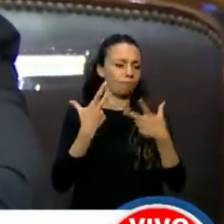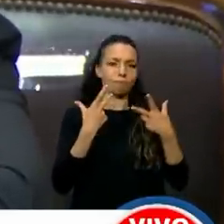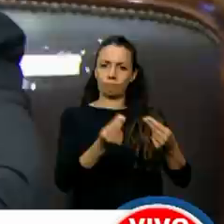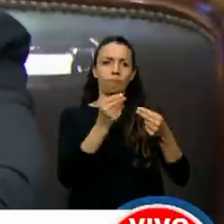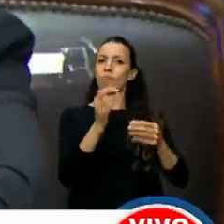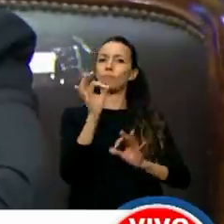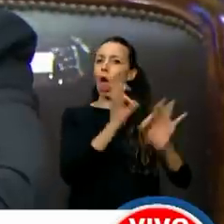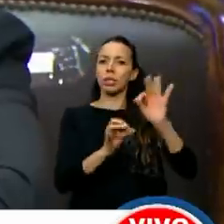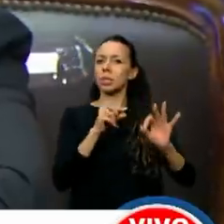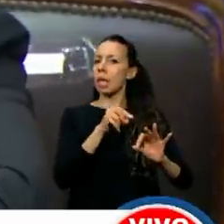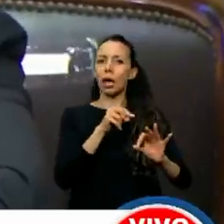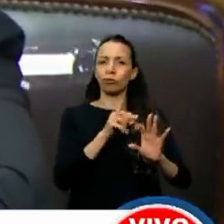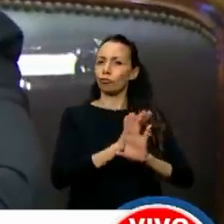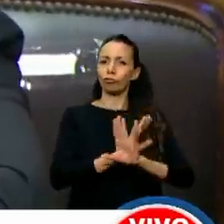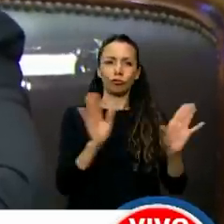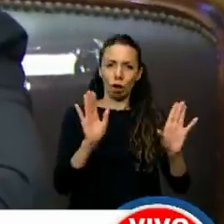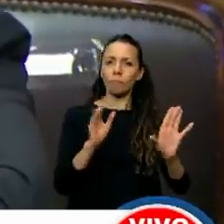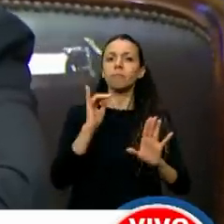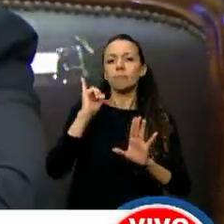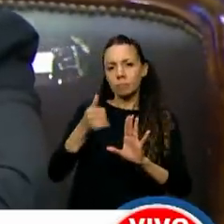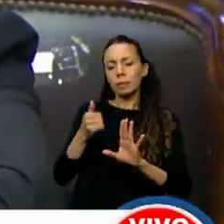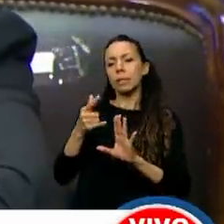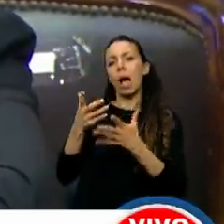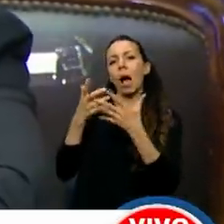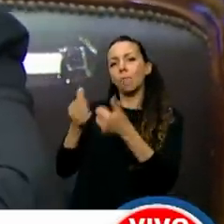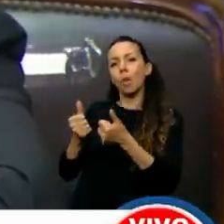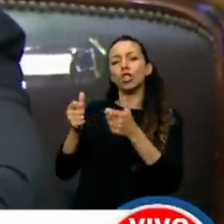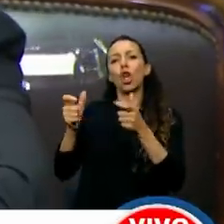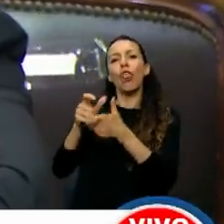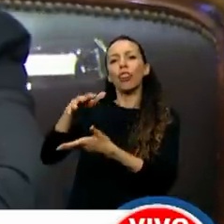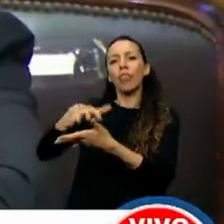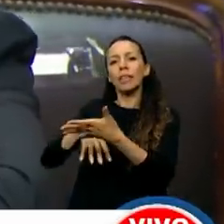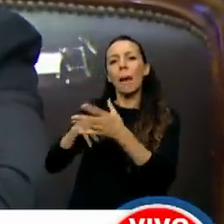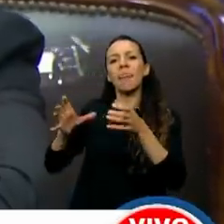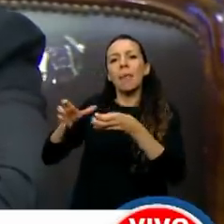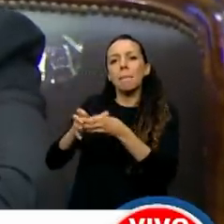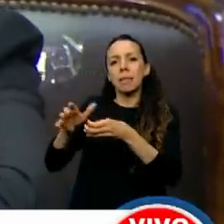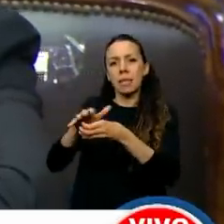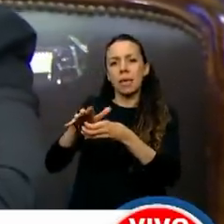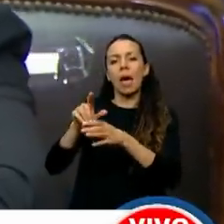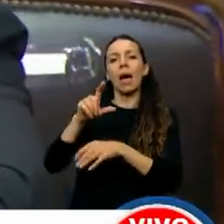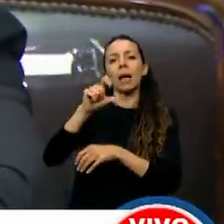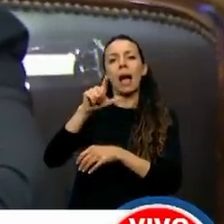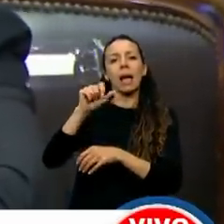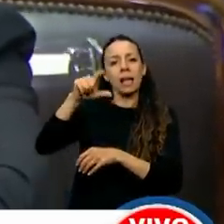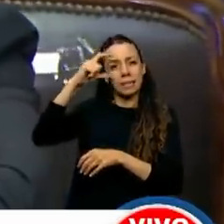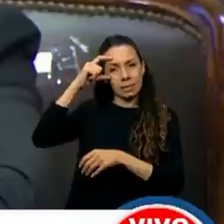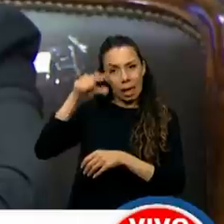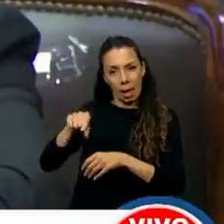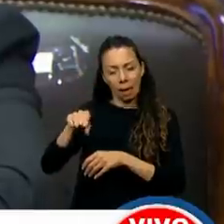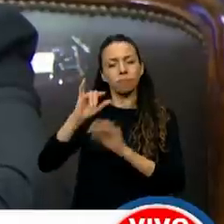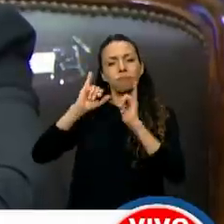anticipar mi apoyo al dictamen de minoría de los diputados de tafí café este